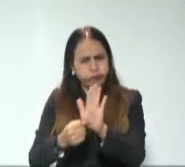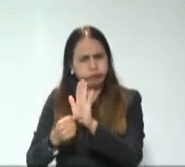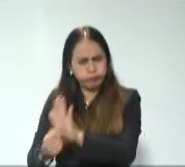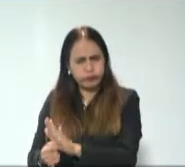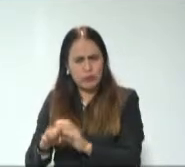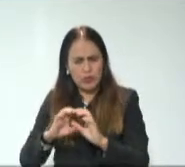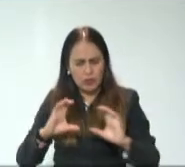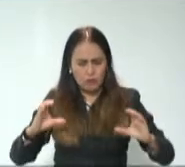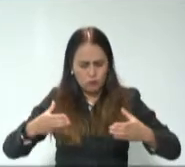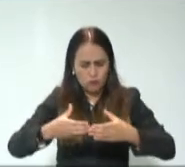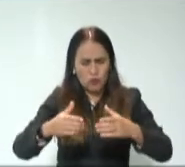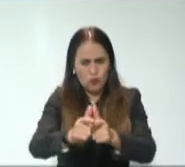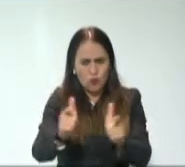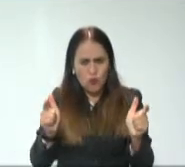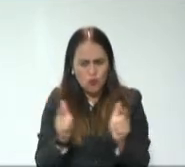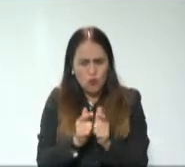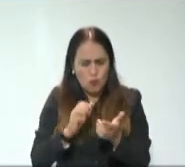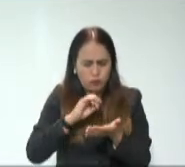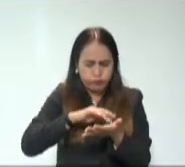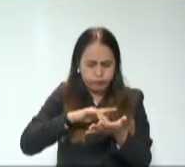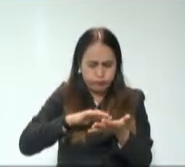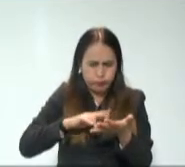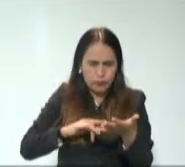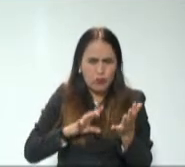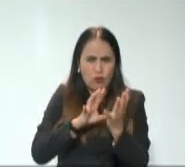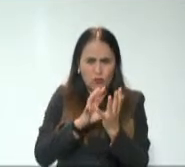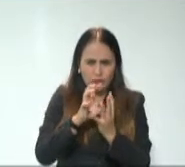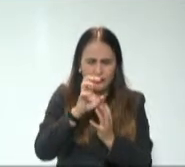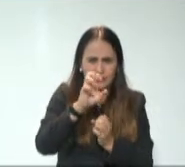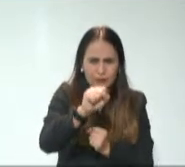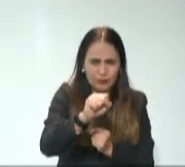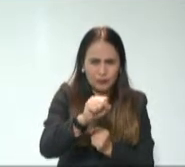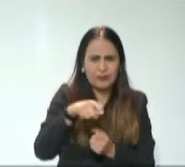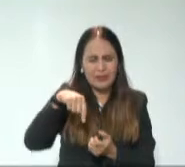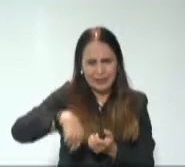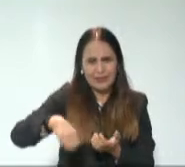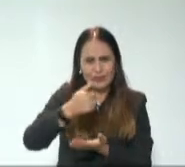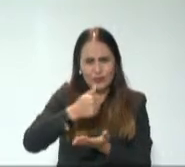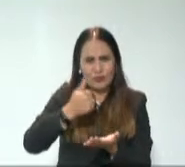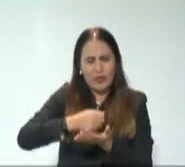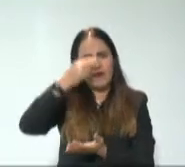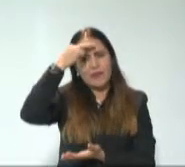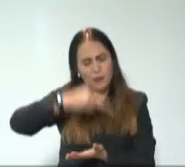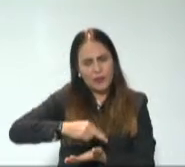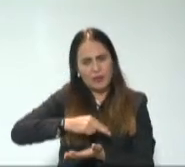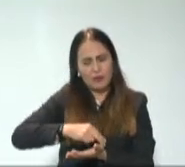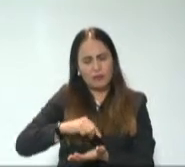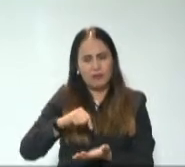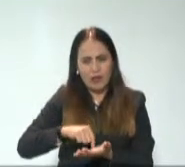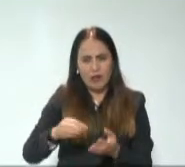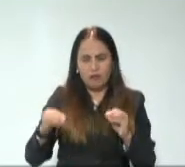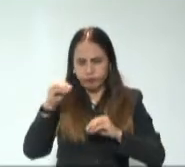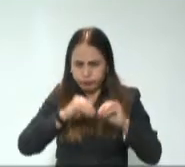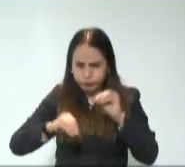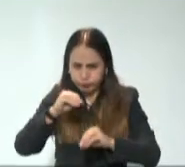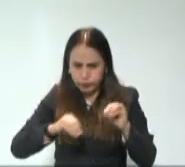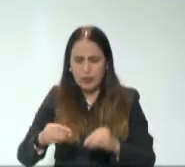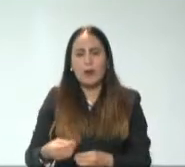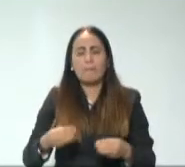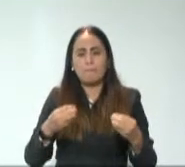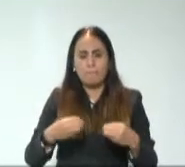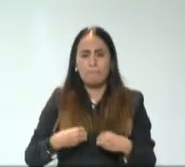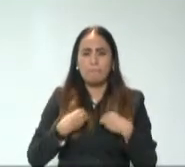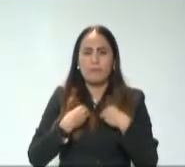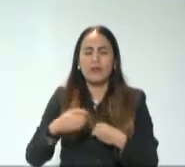integrante del grupo redactor de la Constitución de la Ciudad de México en su vida profesional